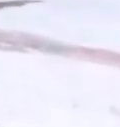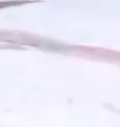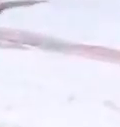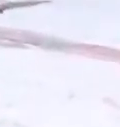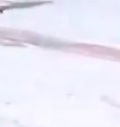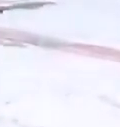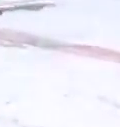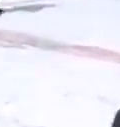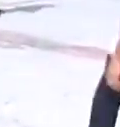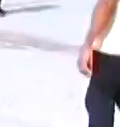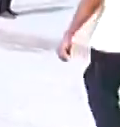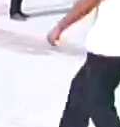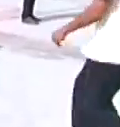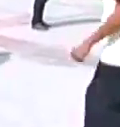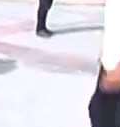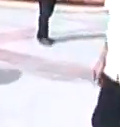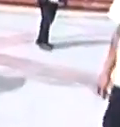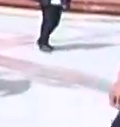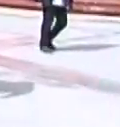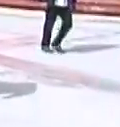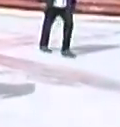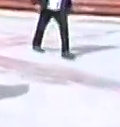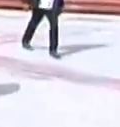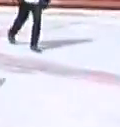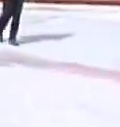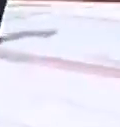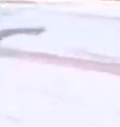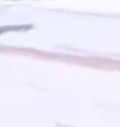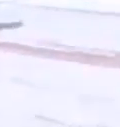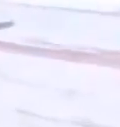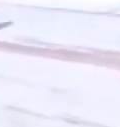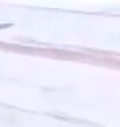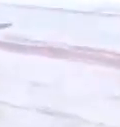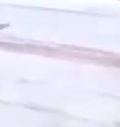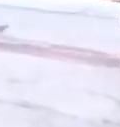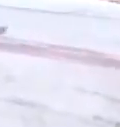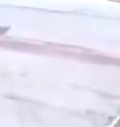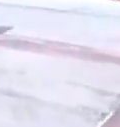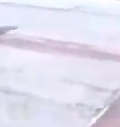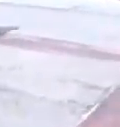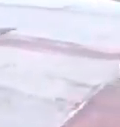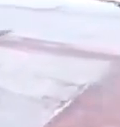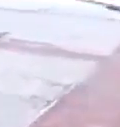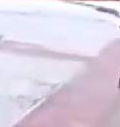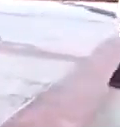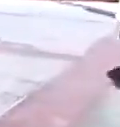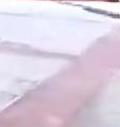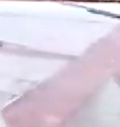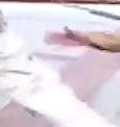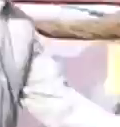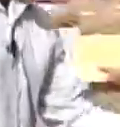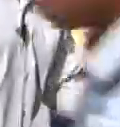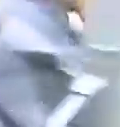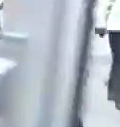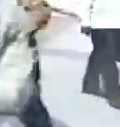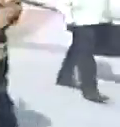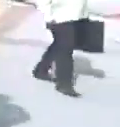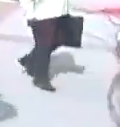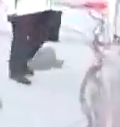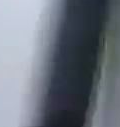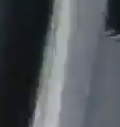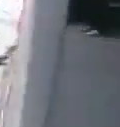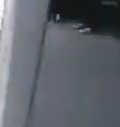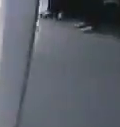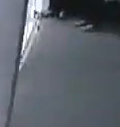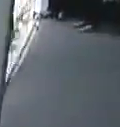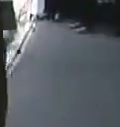Miraflores. Esto a pocos días de realizarse la Asamblea Nacional Constituyente, que recordemos incorpora a